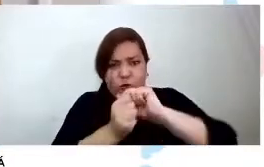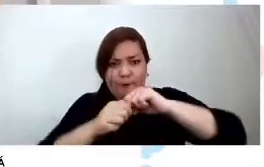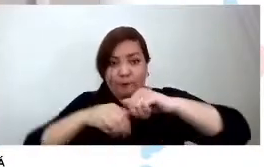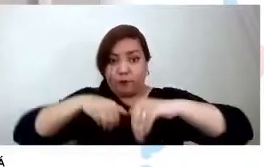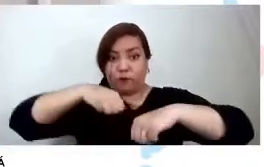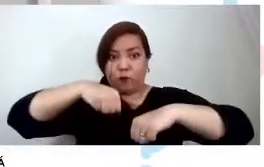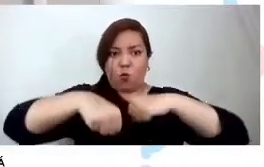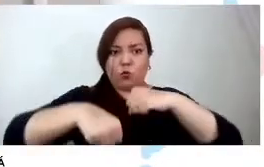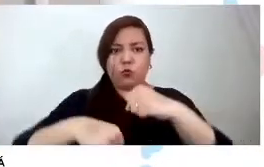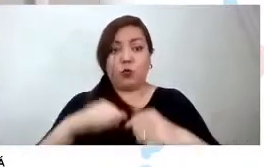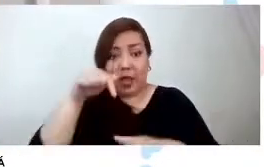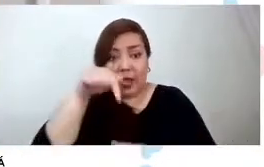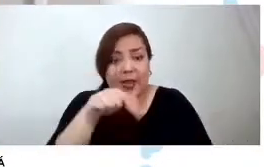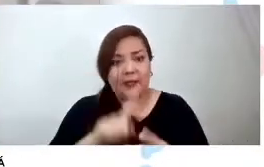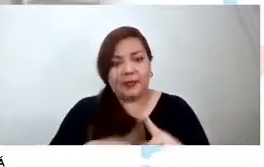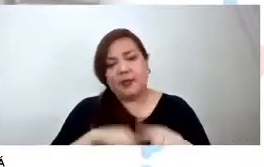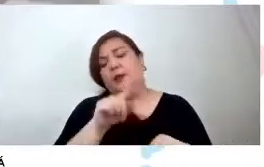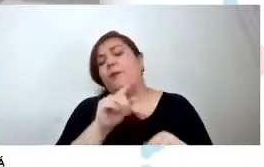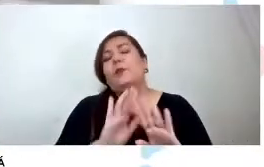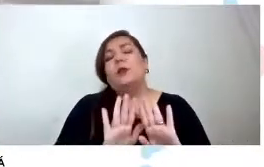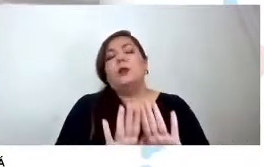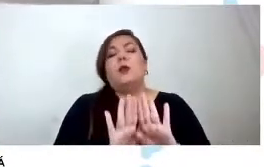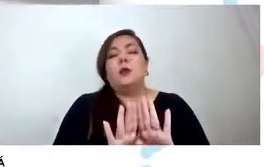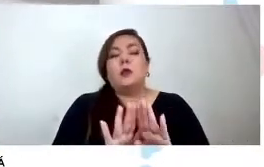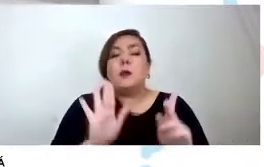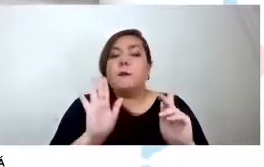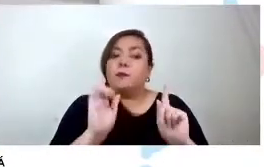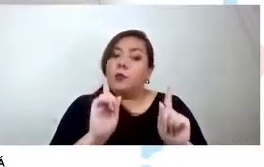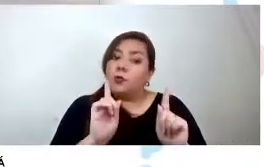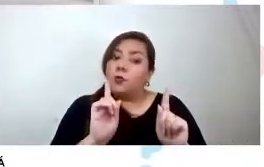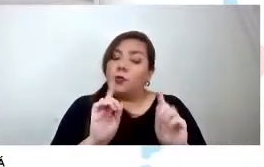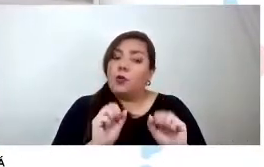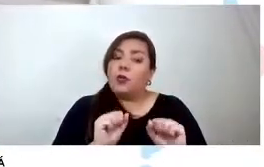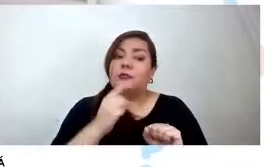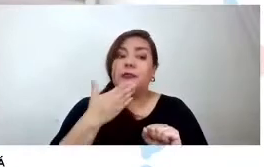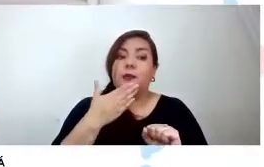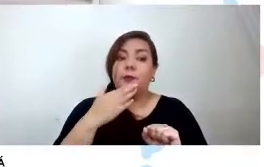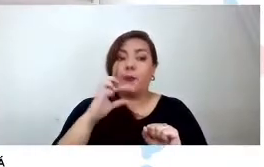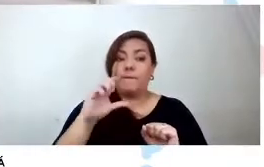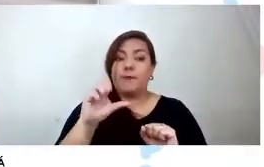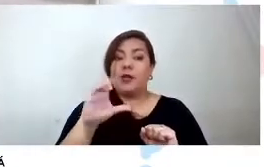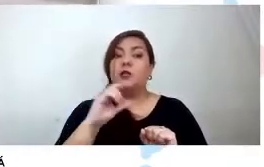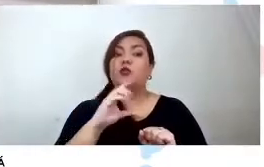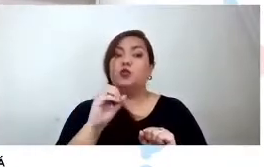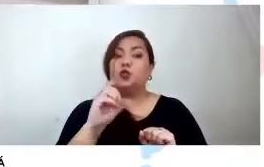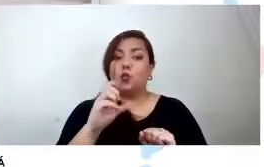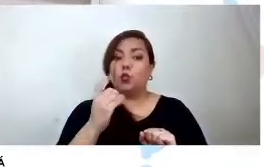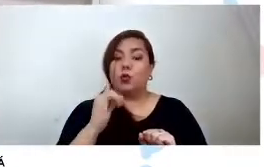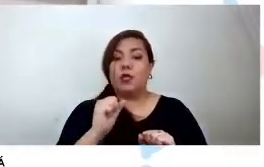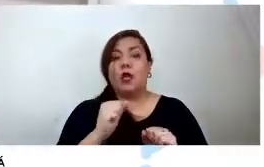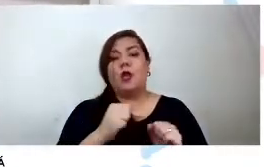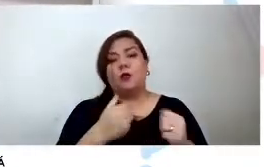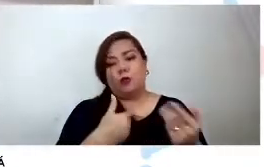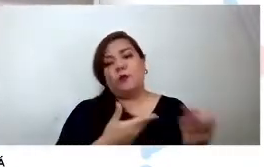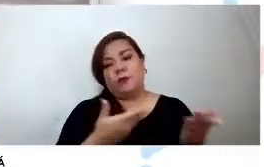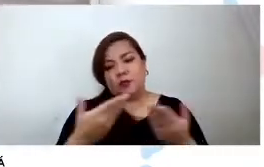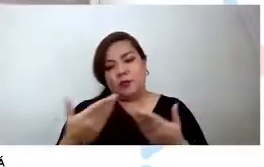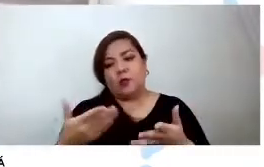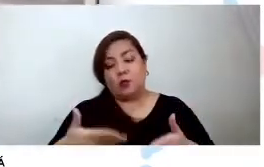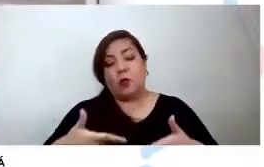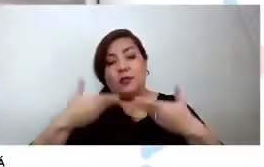embargo, también la paleontología nos invita y nos entrega